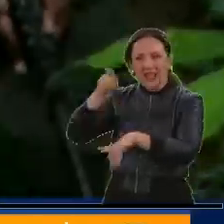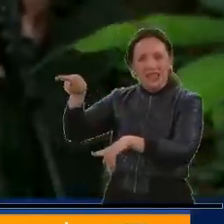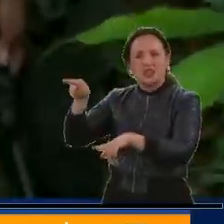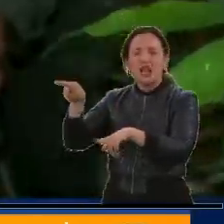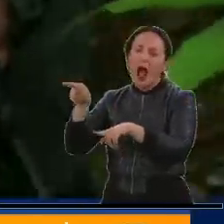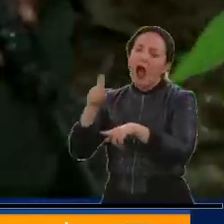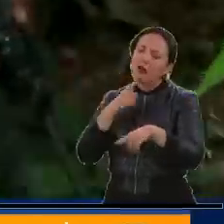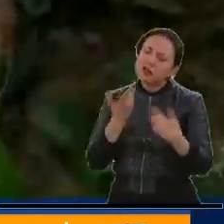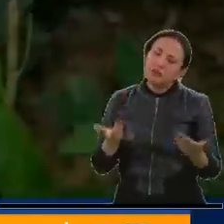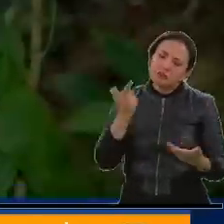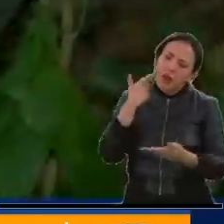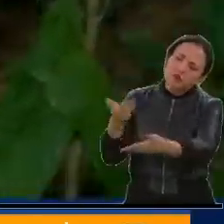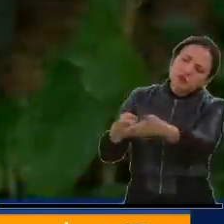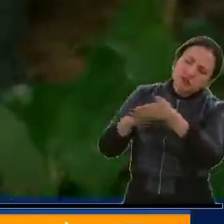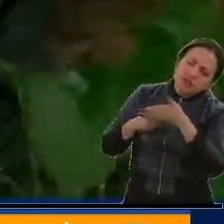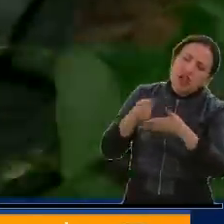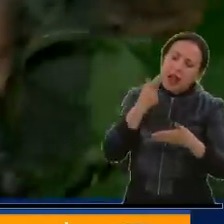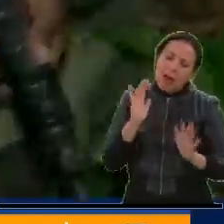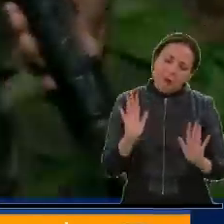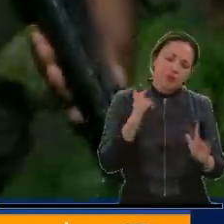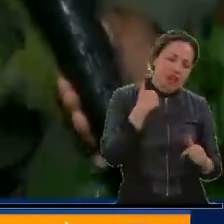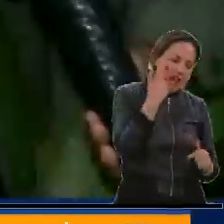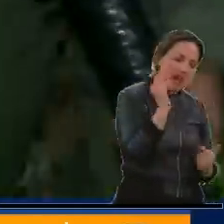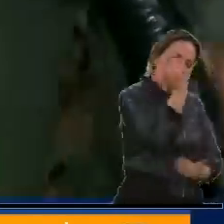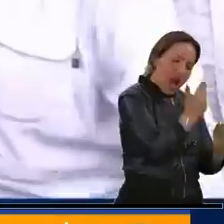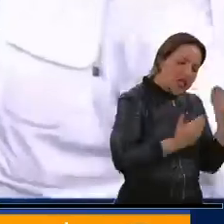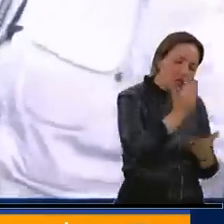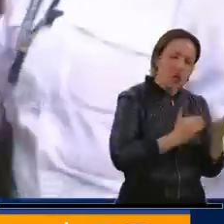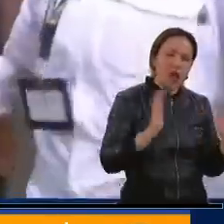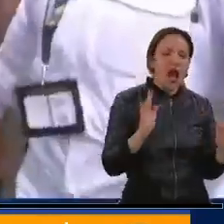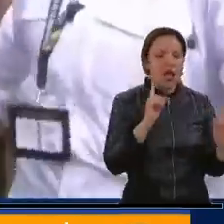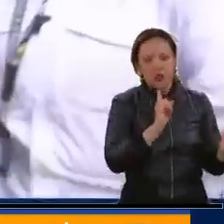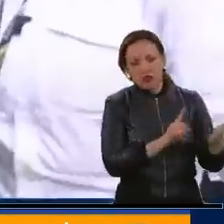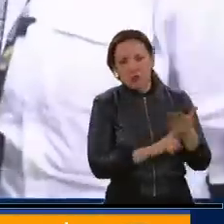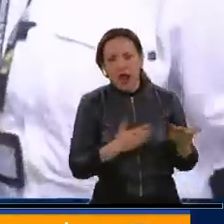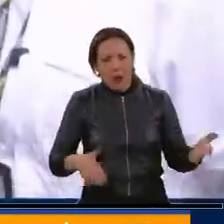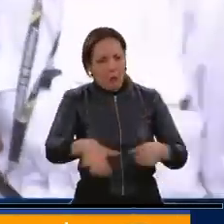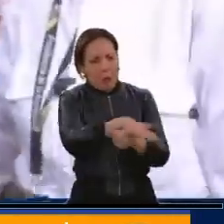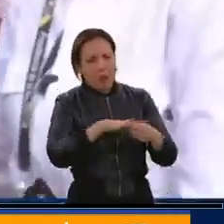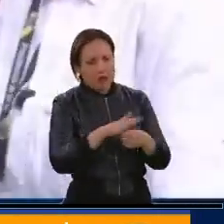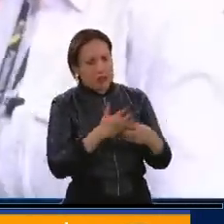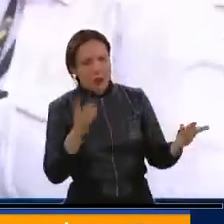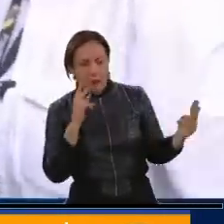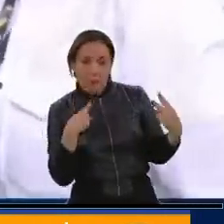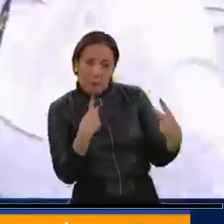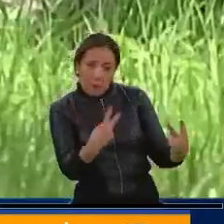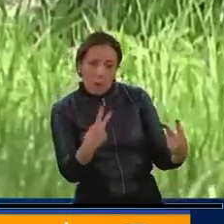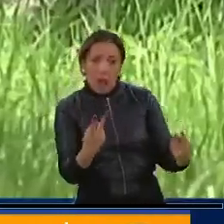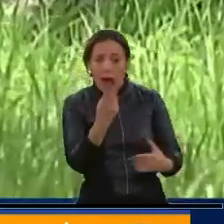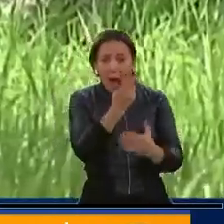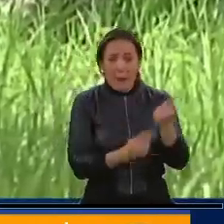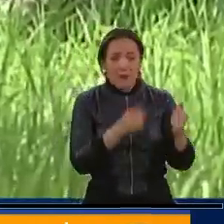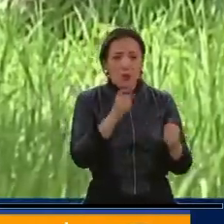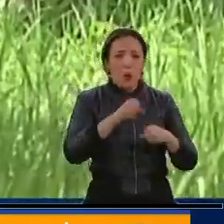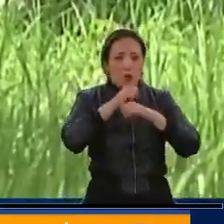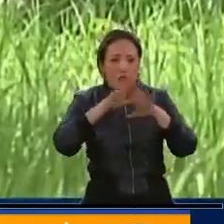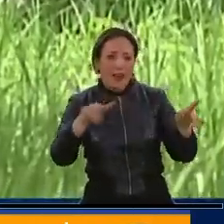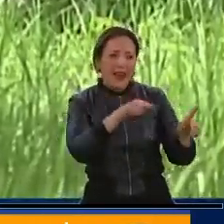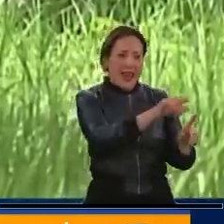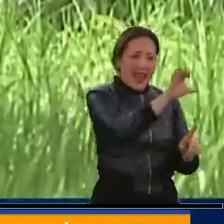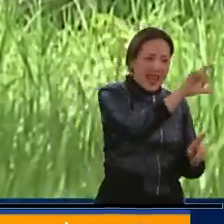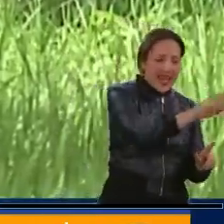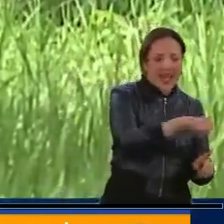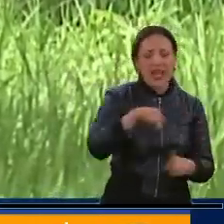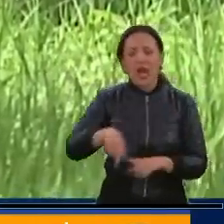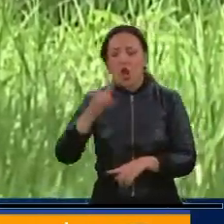la consideramos para estudio, de manera que están dadas las condiciones, según veo, de las dos declaraciones, tanto del ELN como